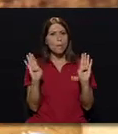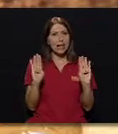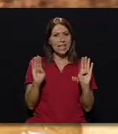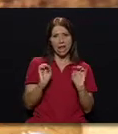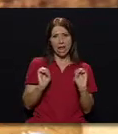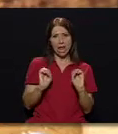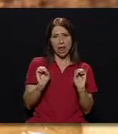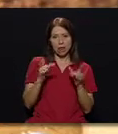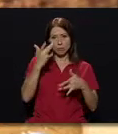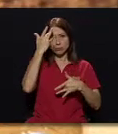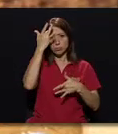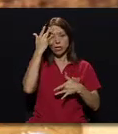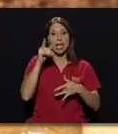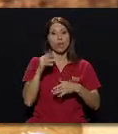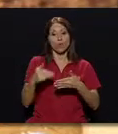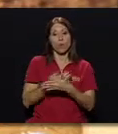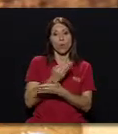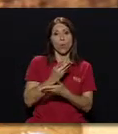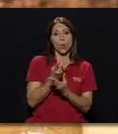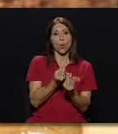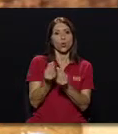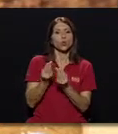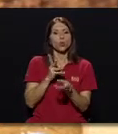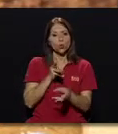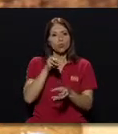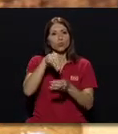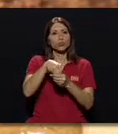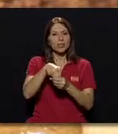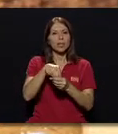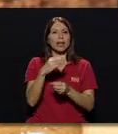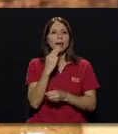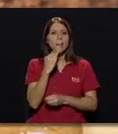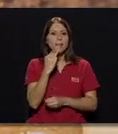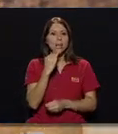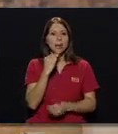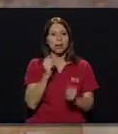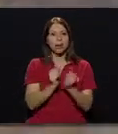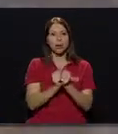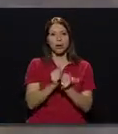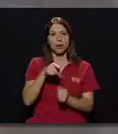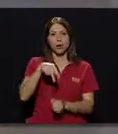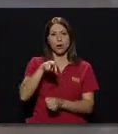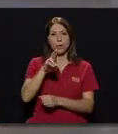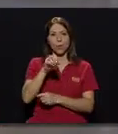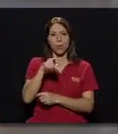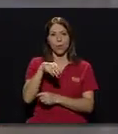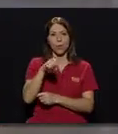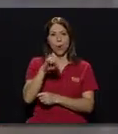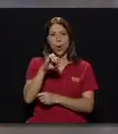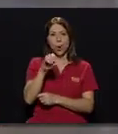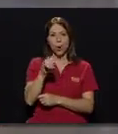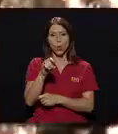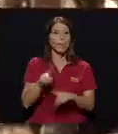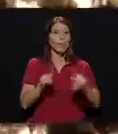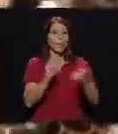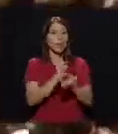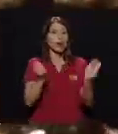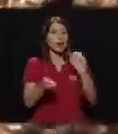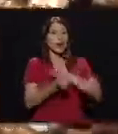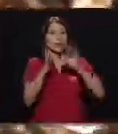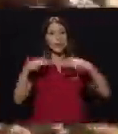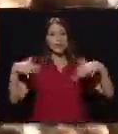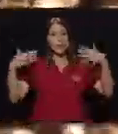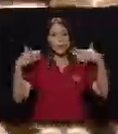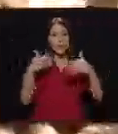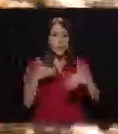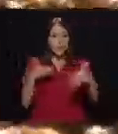Y el nuevo producto que hemos utilizado, en el que hemos utilizado el propóleo, ha sido la miel. Pero el cambio climático